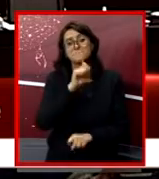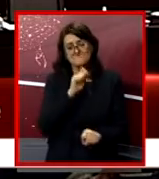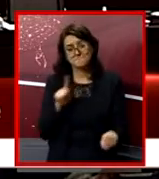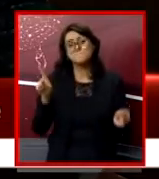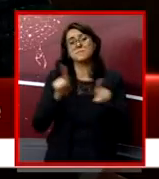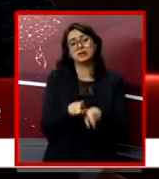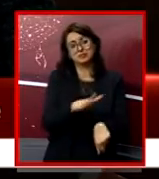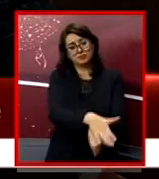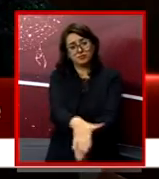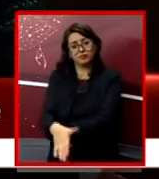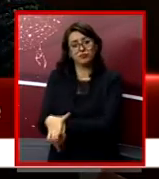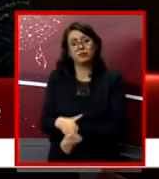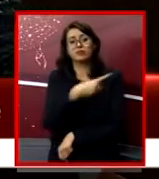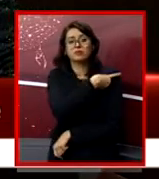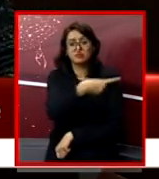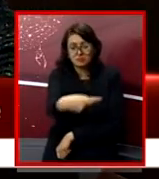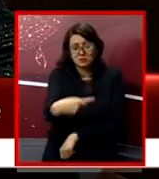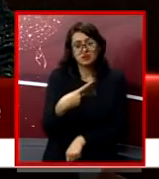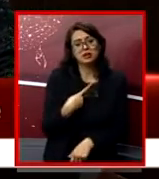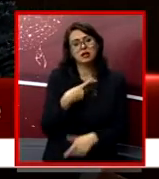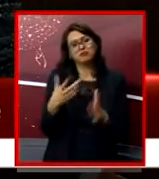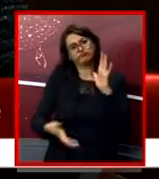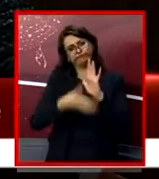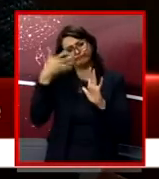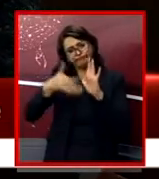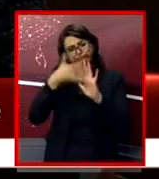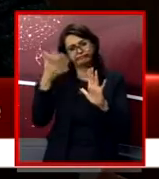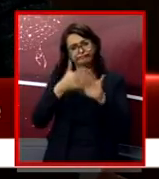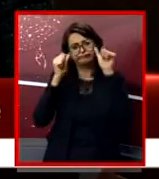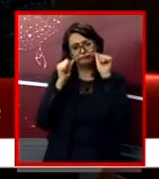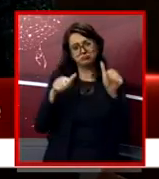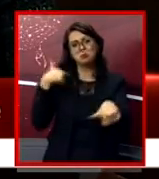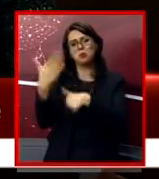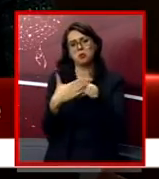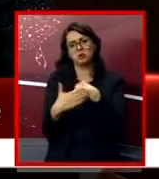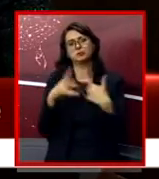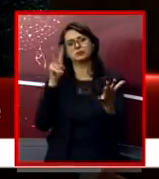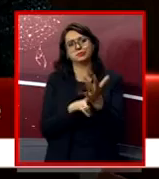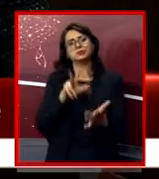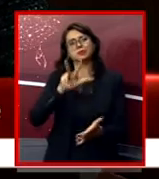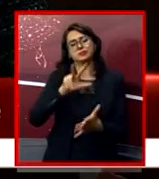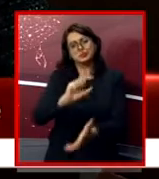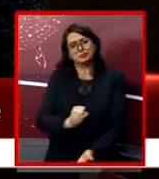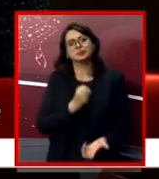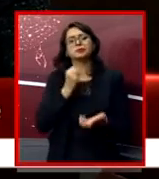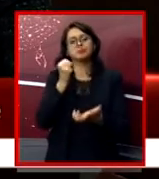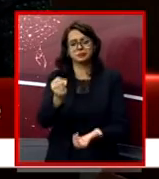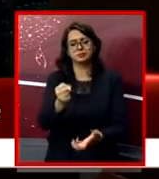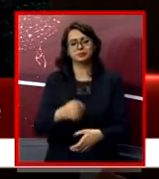a los llamados por atender la reconstrucción a la elaboración del presupuesto 2018.